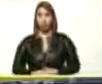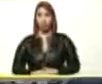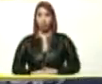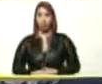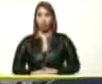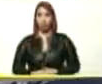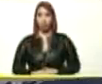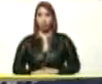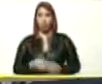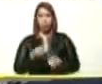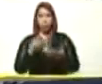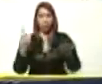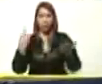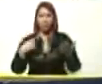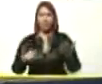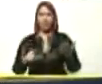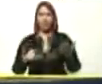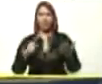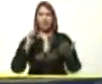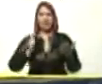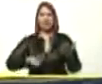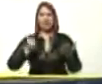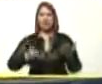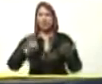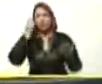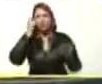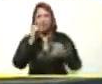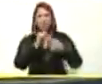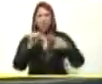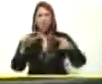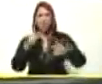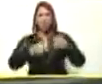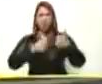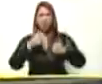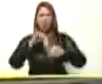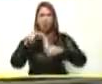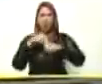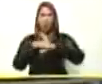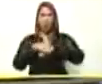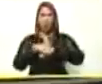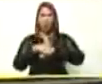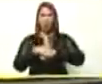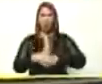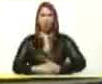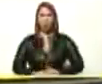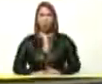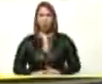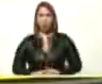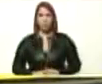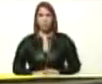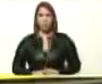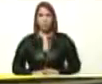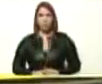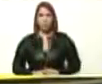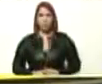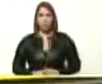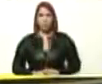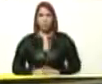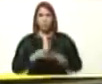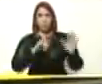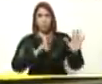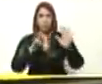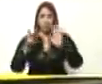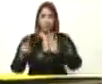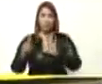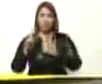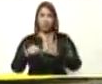ustedes tienen sesiones, ¿qué día? ¿y qué semana? Jorge. El jueves, de manera ordinaria, y en el método 7x7, las semanas